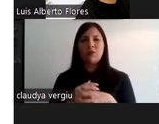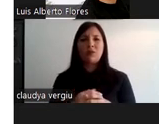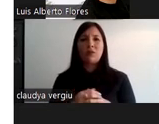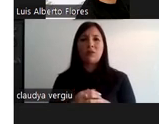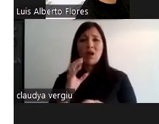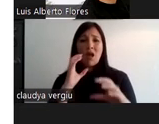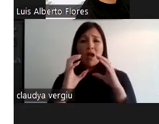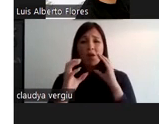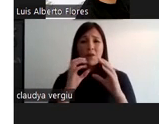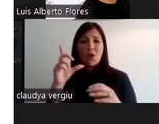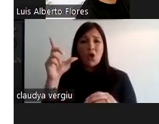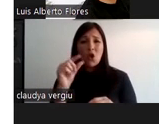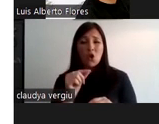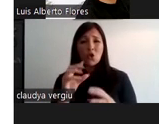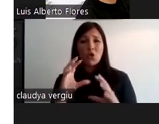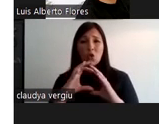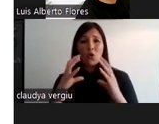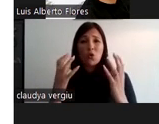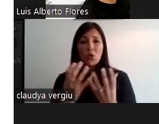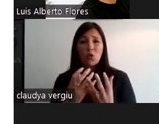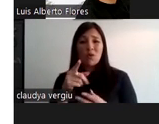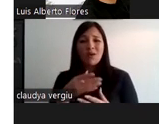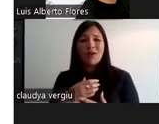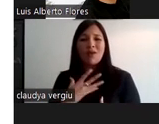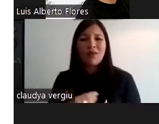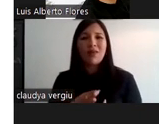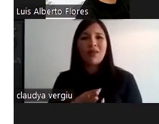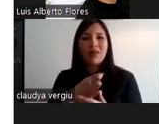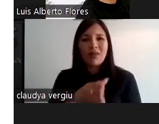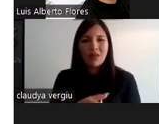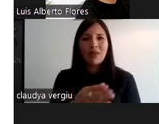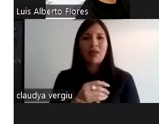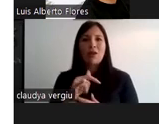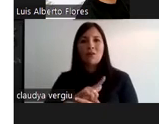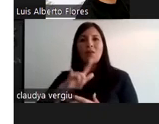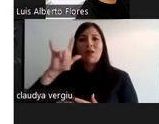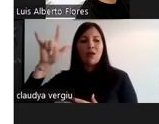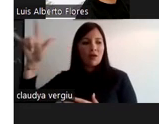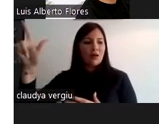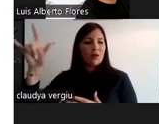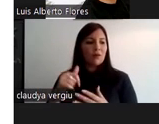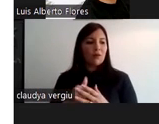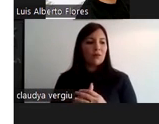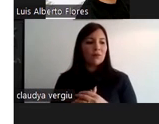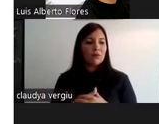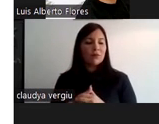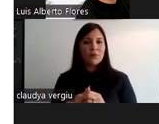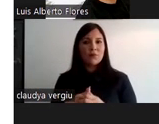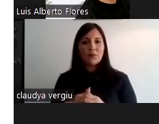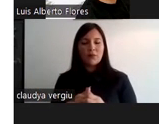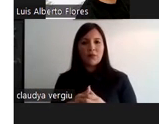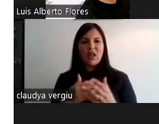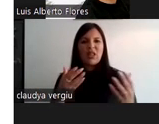gran grupo que tendría esta intención de viaje de viajar a corto plazo que tienen esta mayor